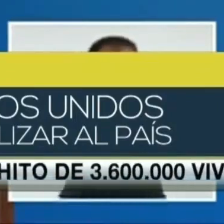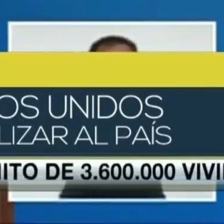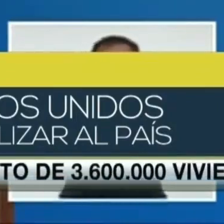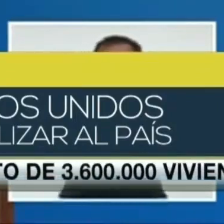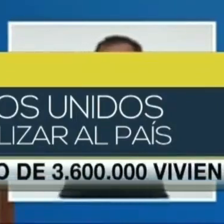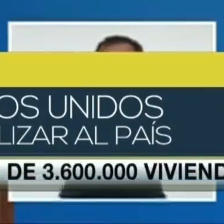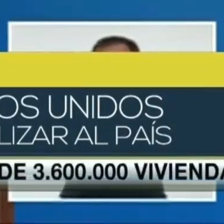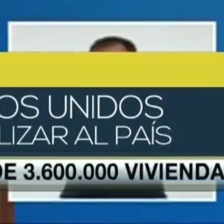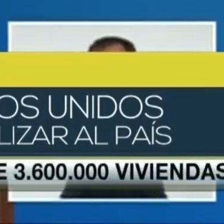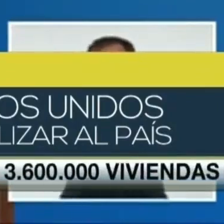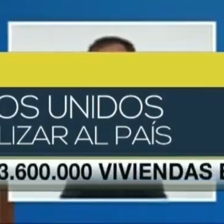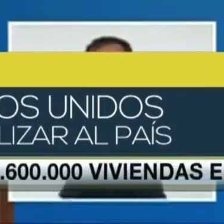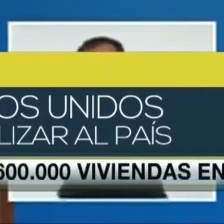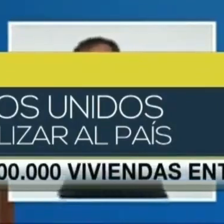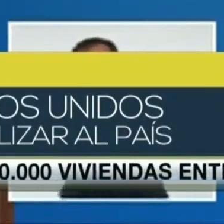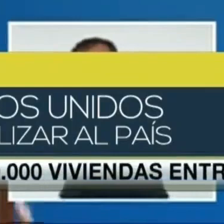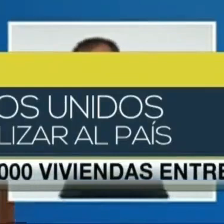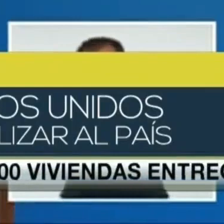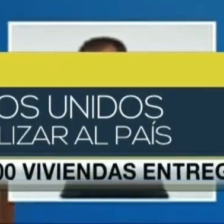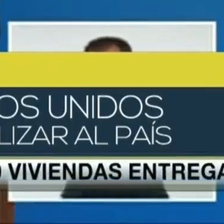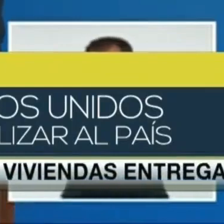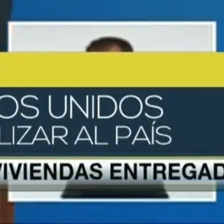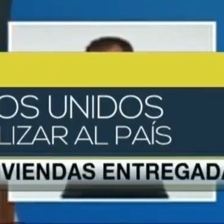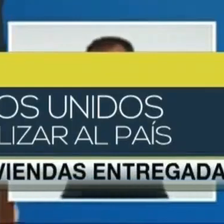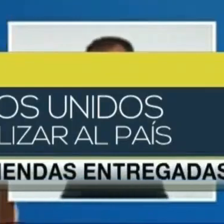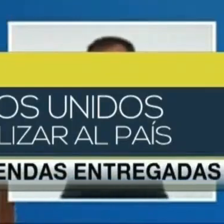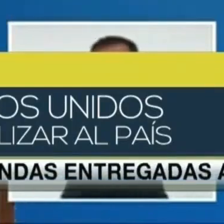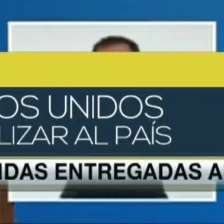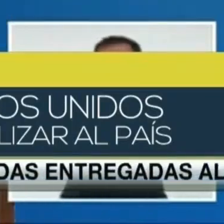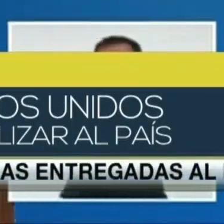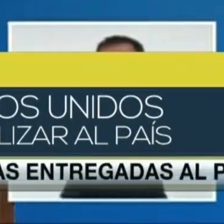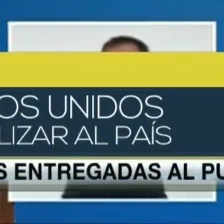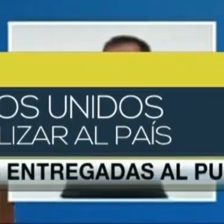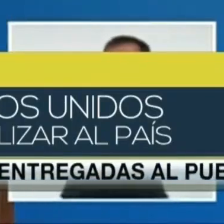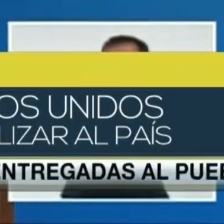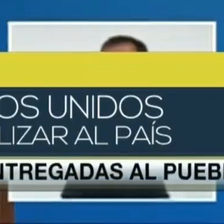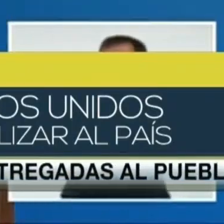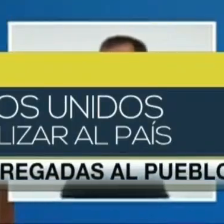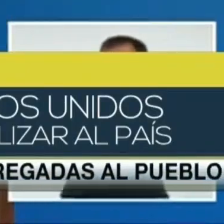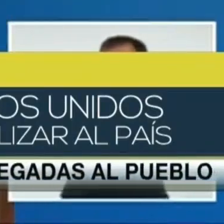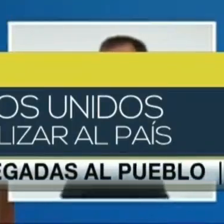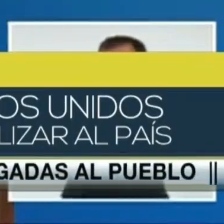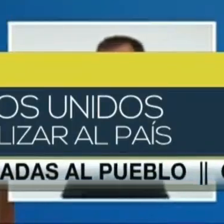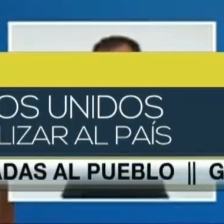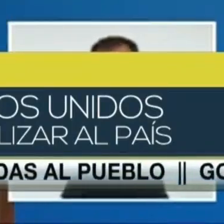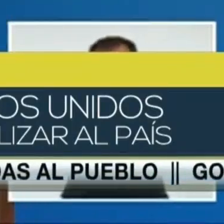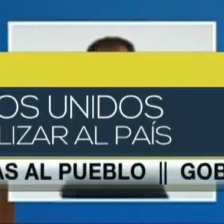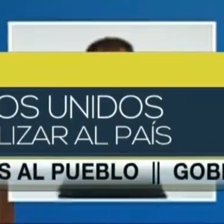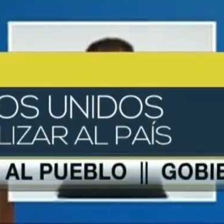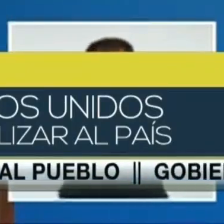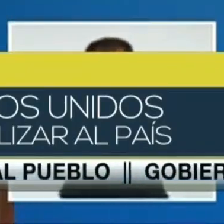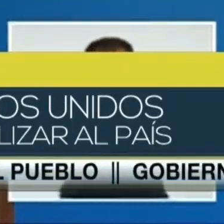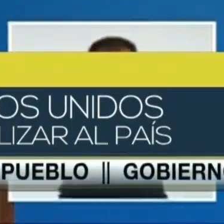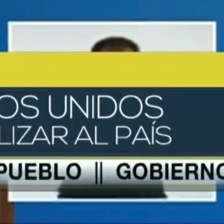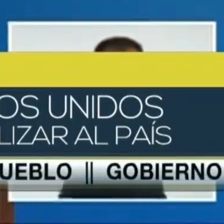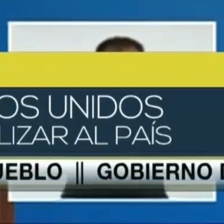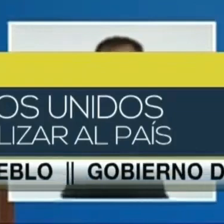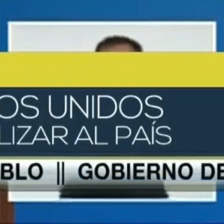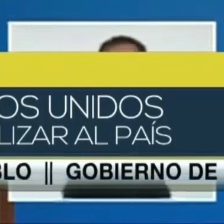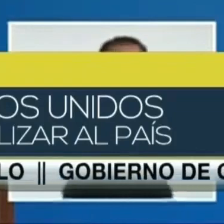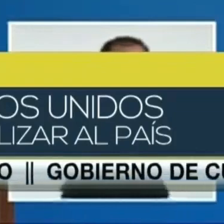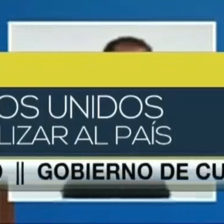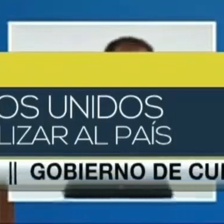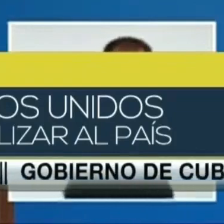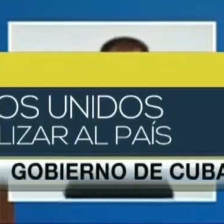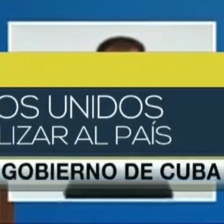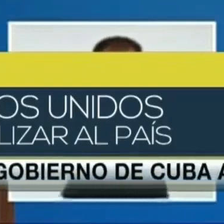emergencia vigentes para la navegación en el estrecho de la Florida entre los Estados Unidos y Cuba,